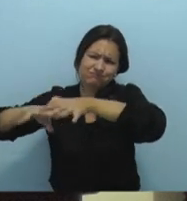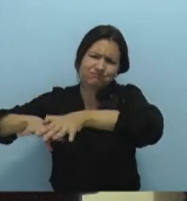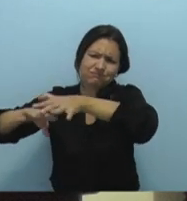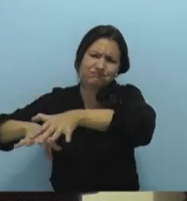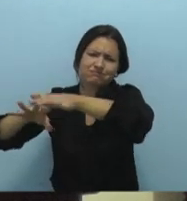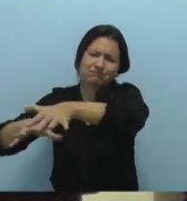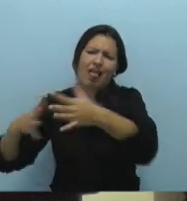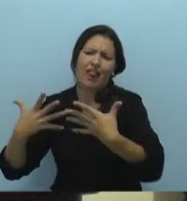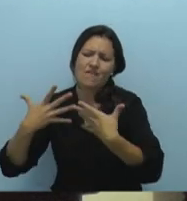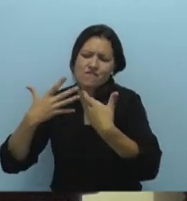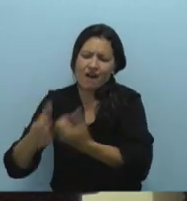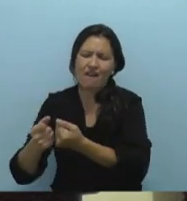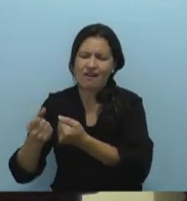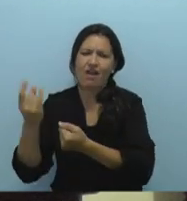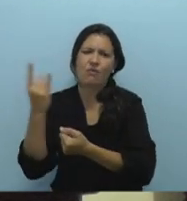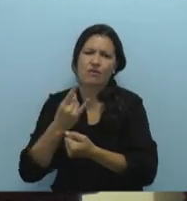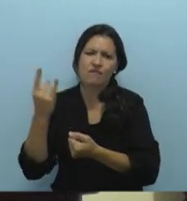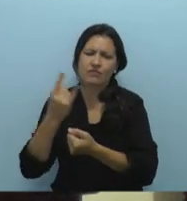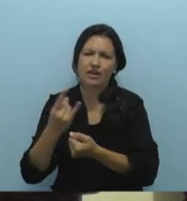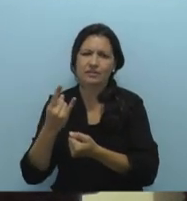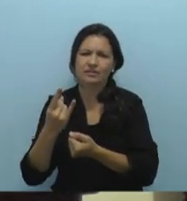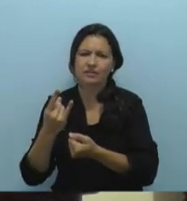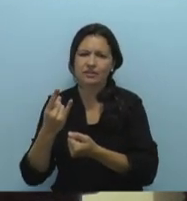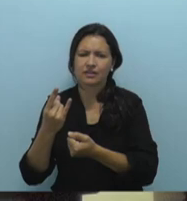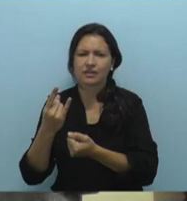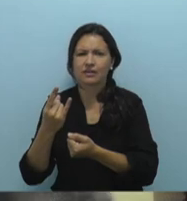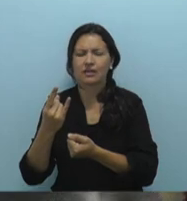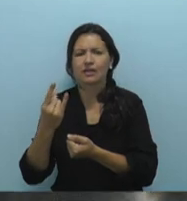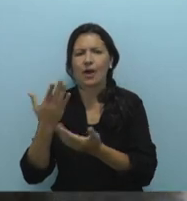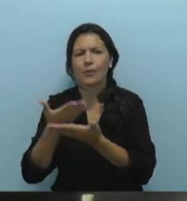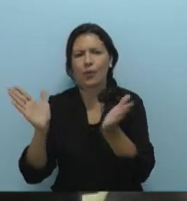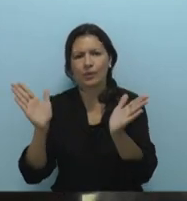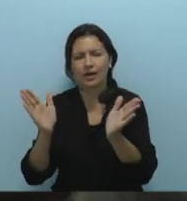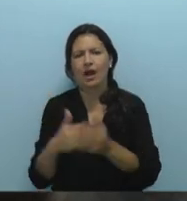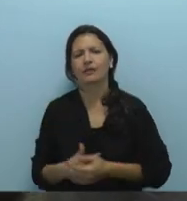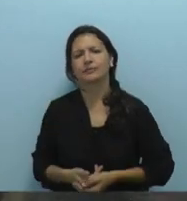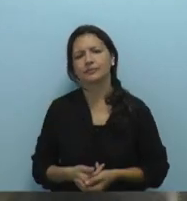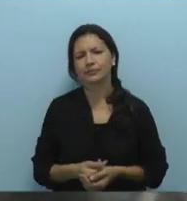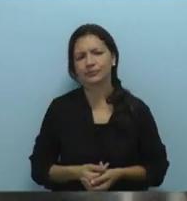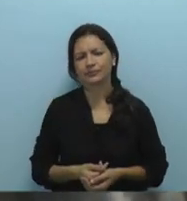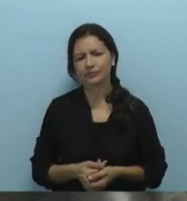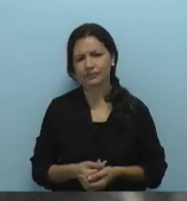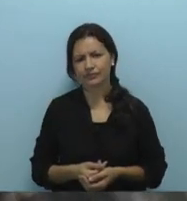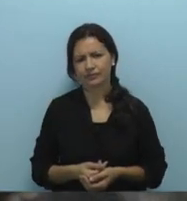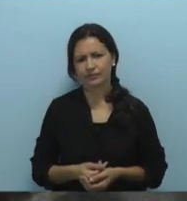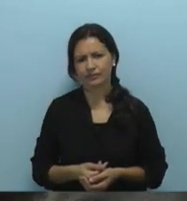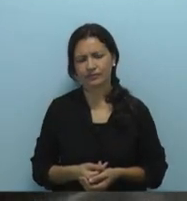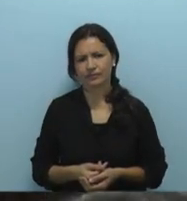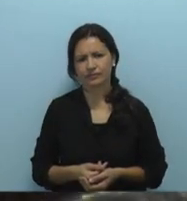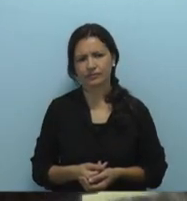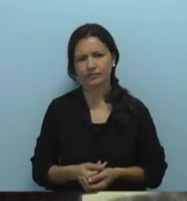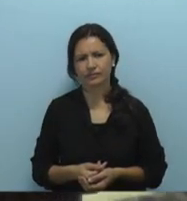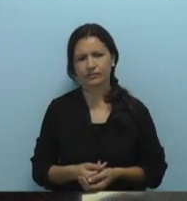país nuevamente para defender a la universidad pública. Y decía